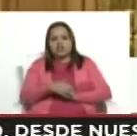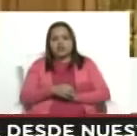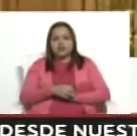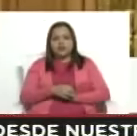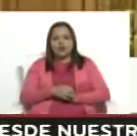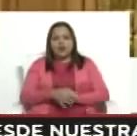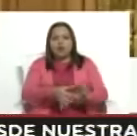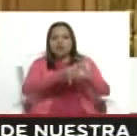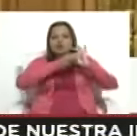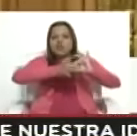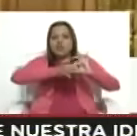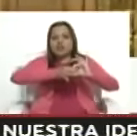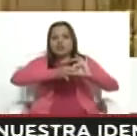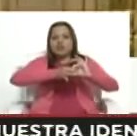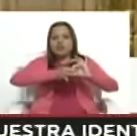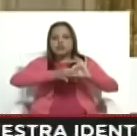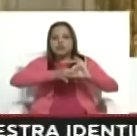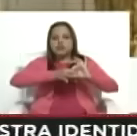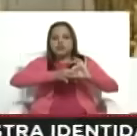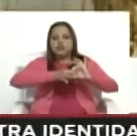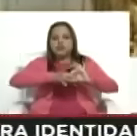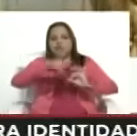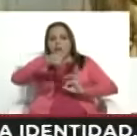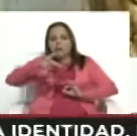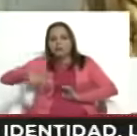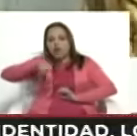2012. Unidad de los patriotas.